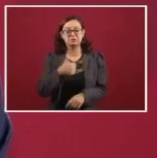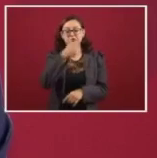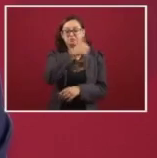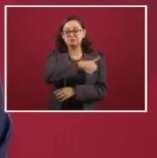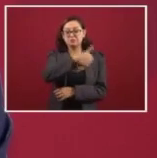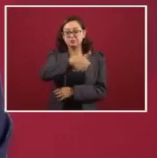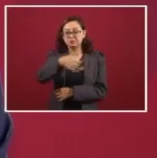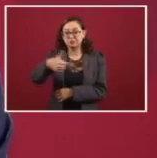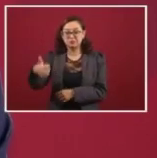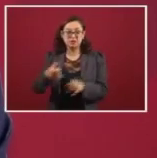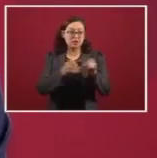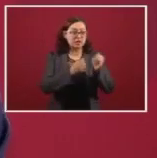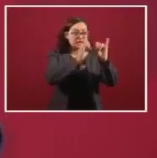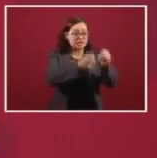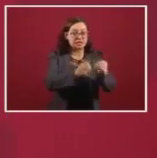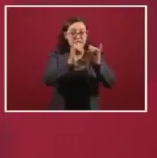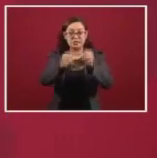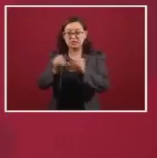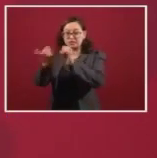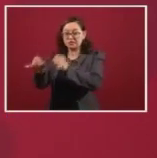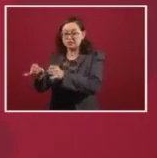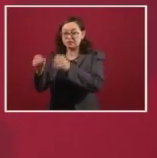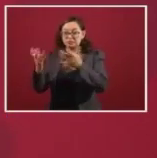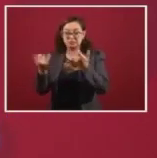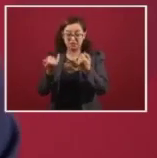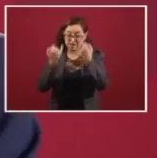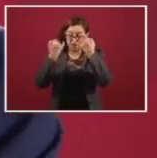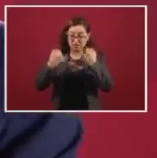ya, como diría don,